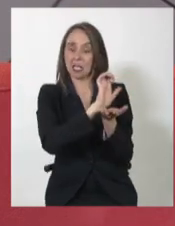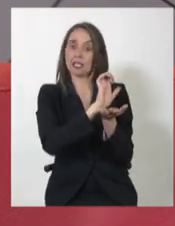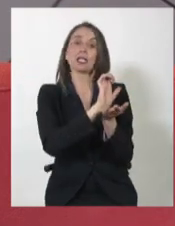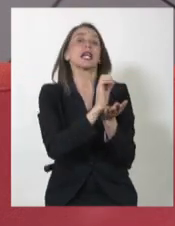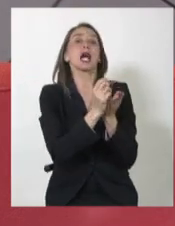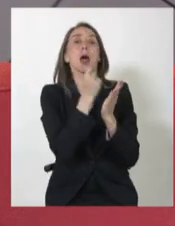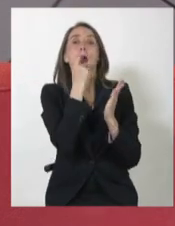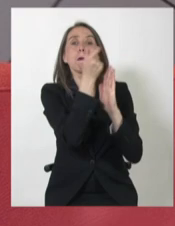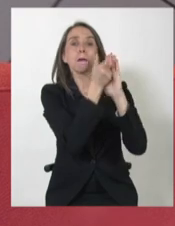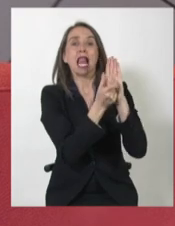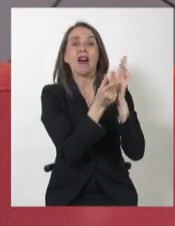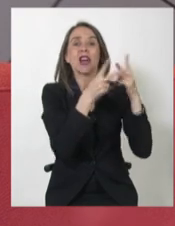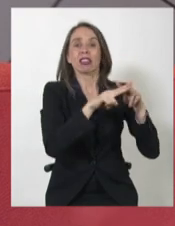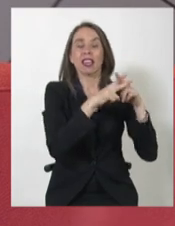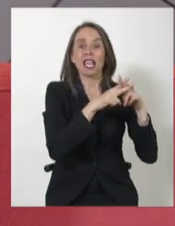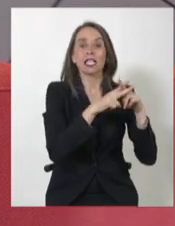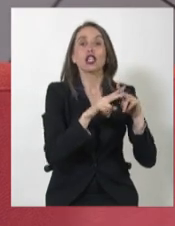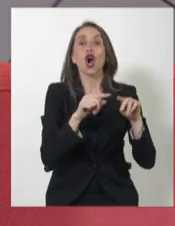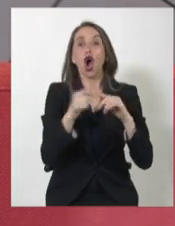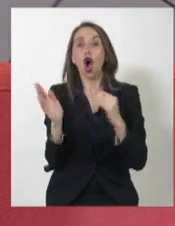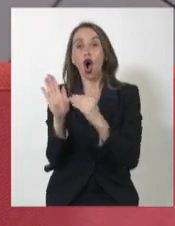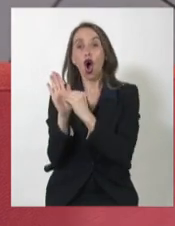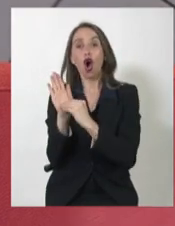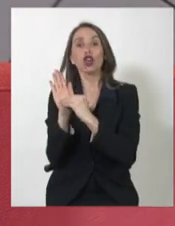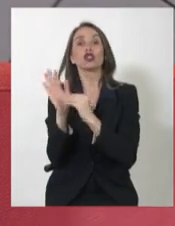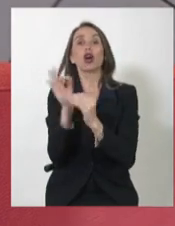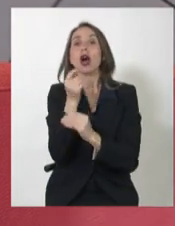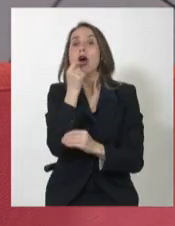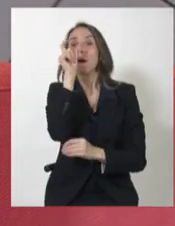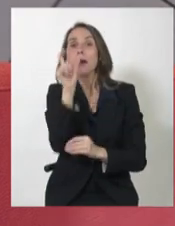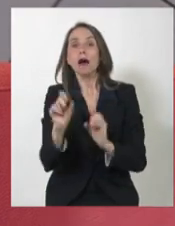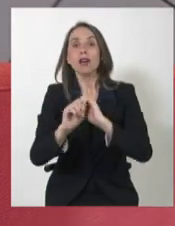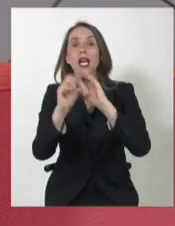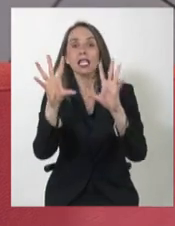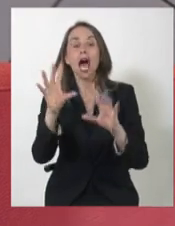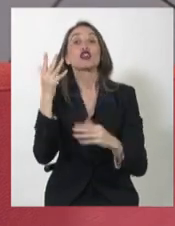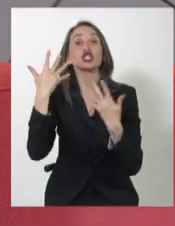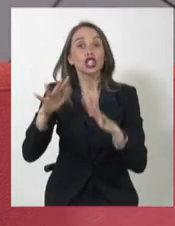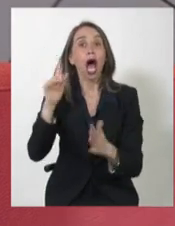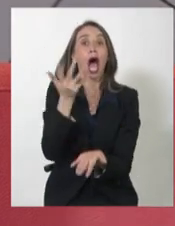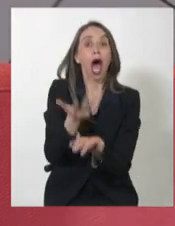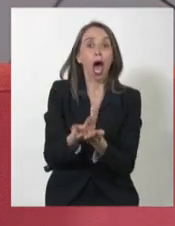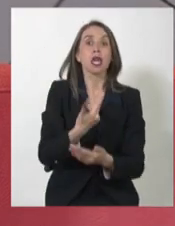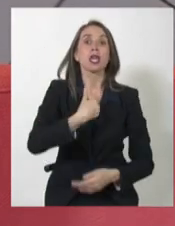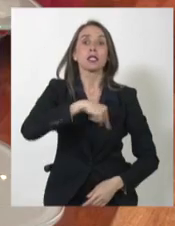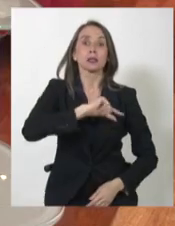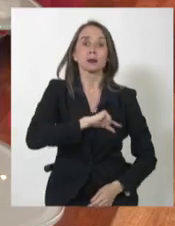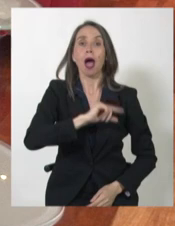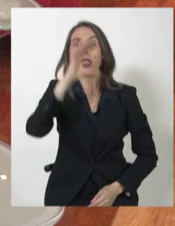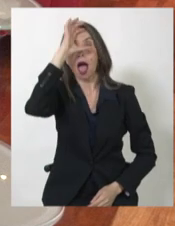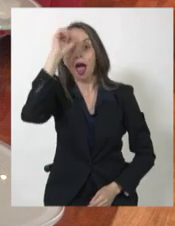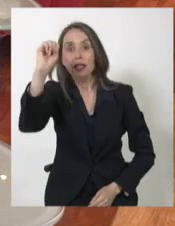y un texto oficial en lenguaje claro, que es el caso de Argentina y de España, por ejemplo.